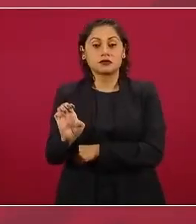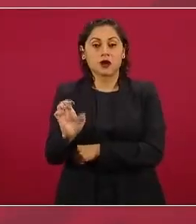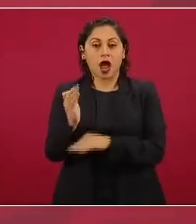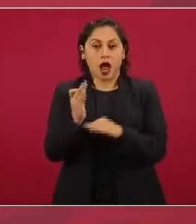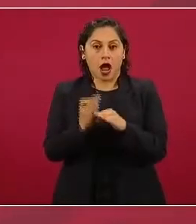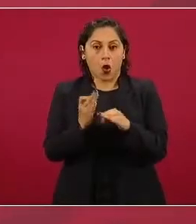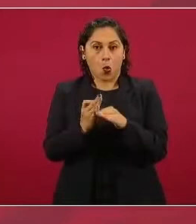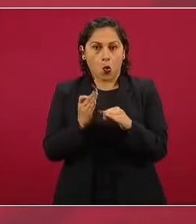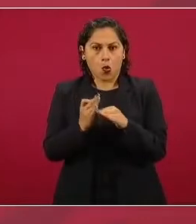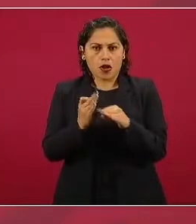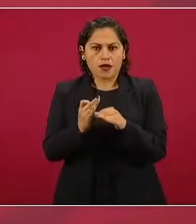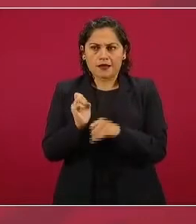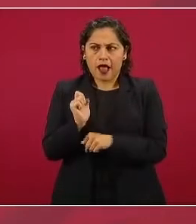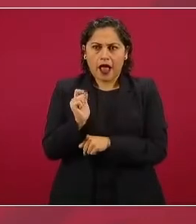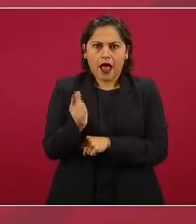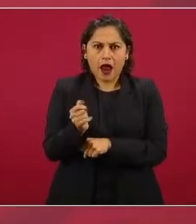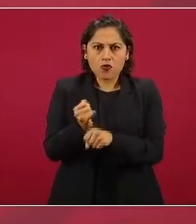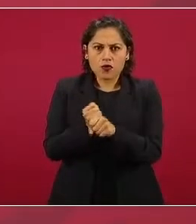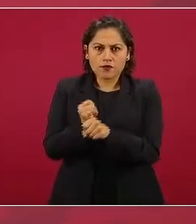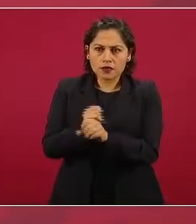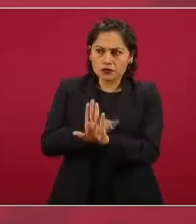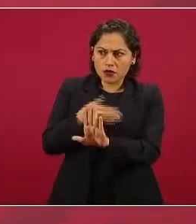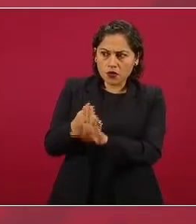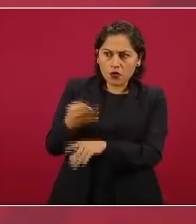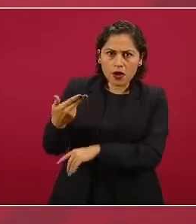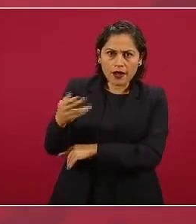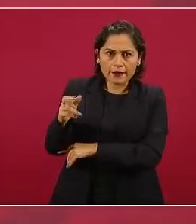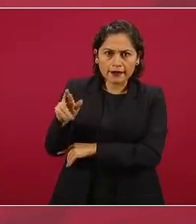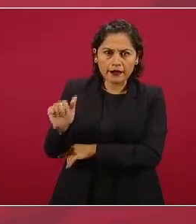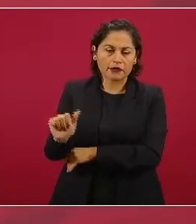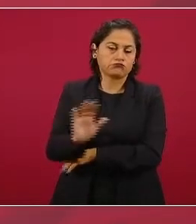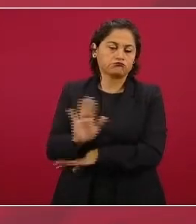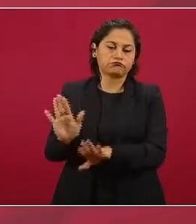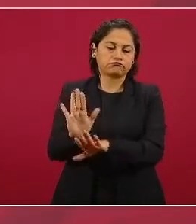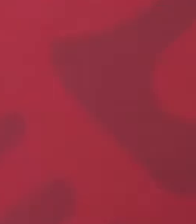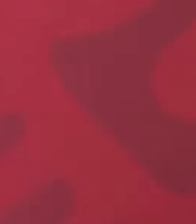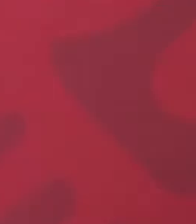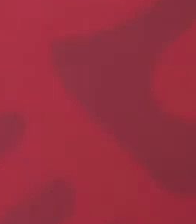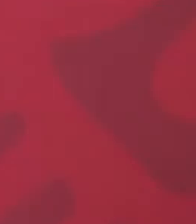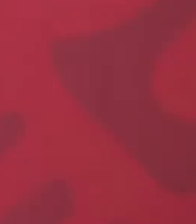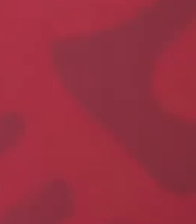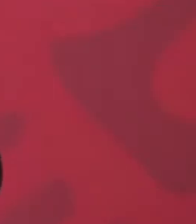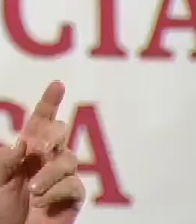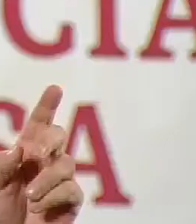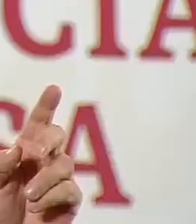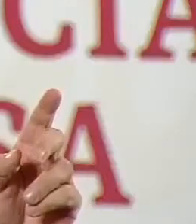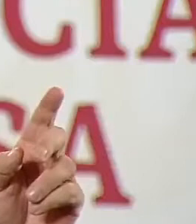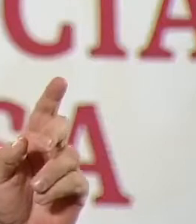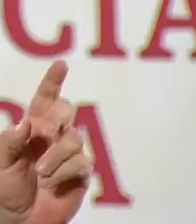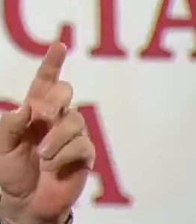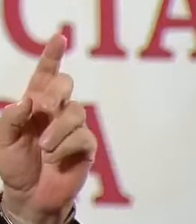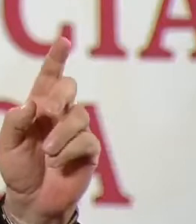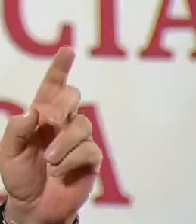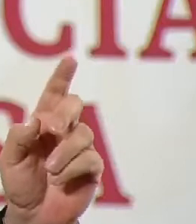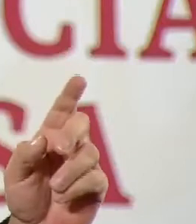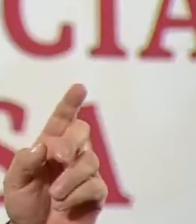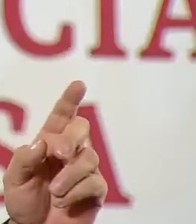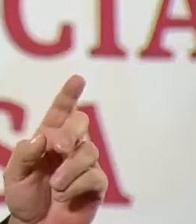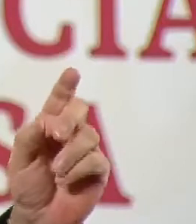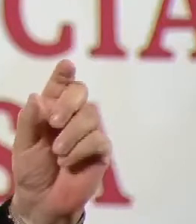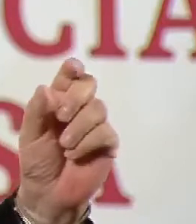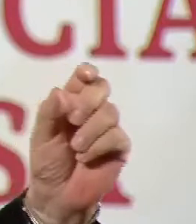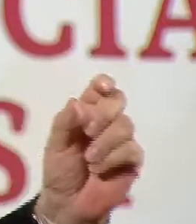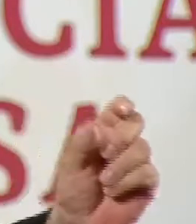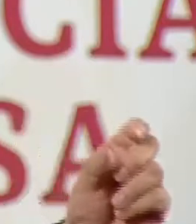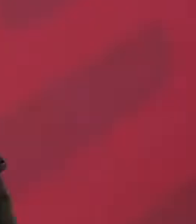momento que yo sepa, no tiene ninguna investigación contra él. No le correspondería, salvo por lo que hace al